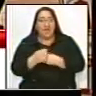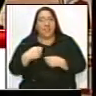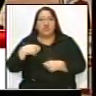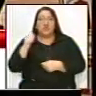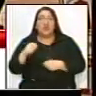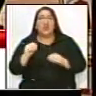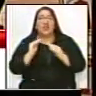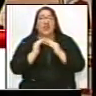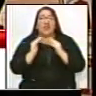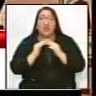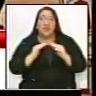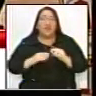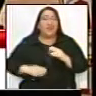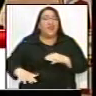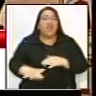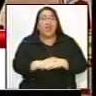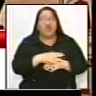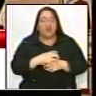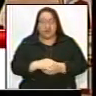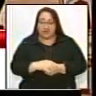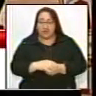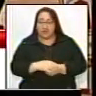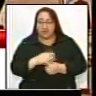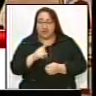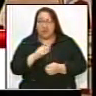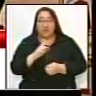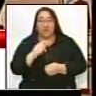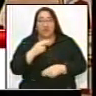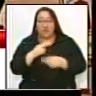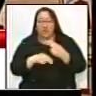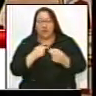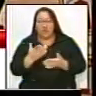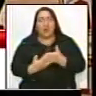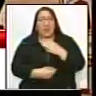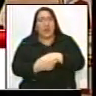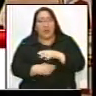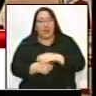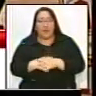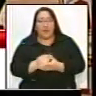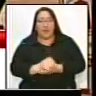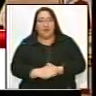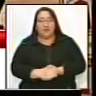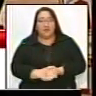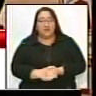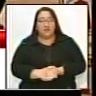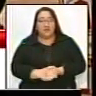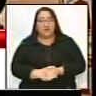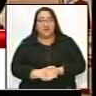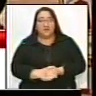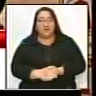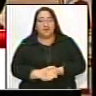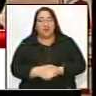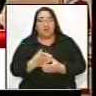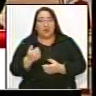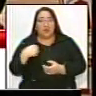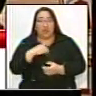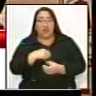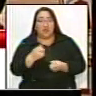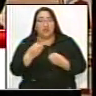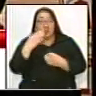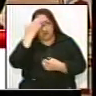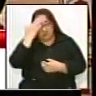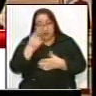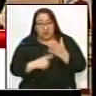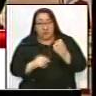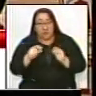pública, y en bienes nacionales hay corrupción, señores, hay corrupción, y eso nosotros ahorita lo que me dicen, ¿sabes qué,